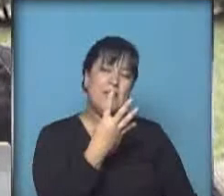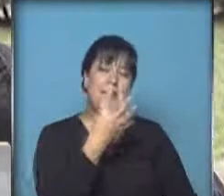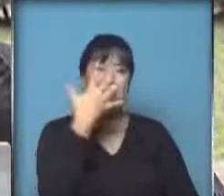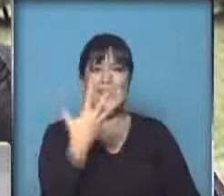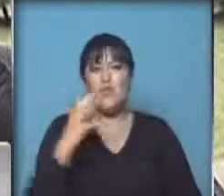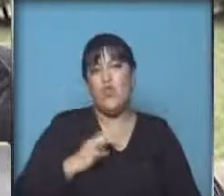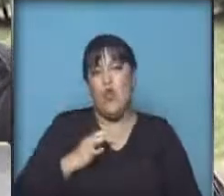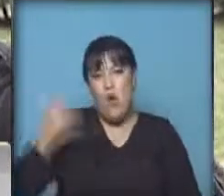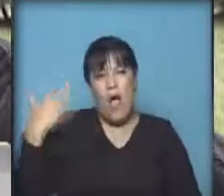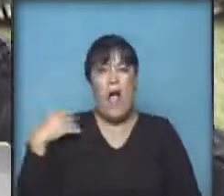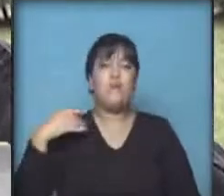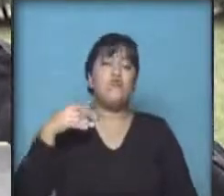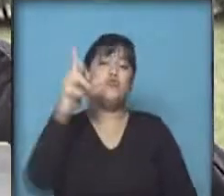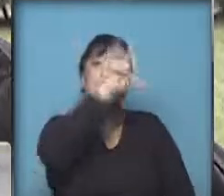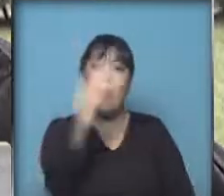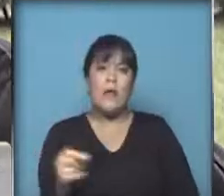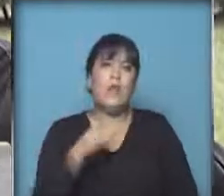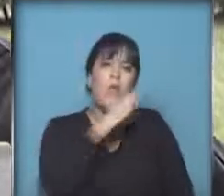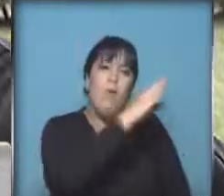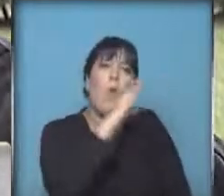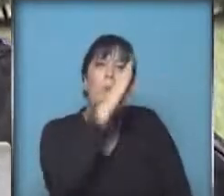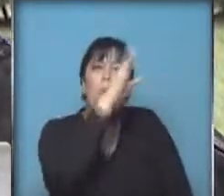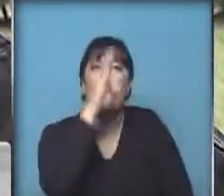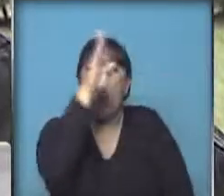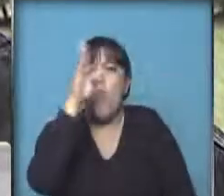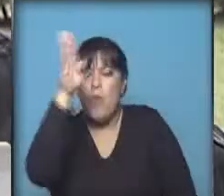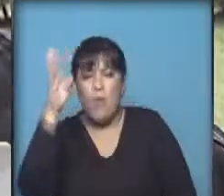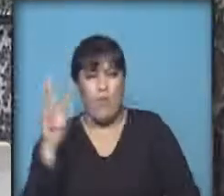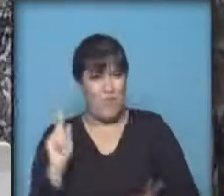45 años que estoy girando por toda Argentina y además